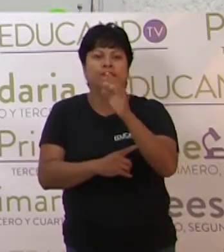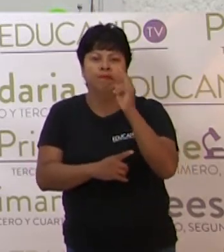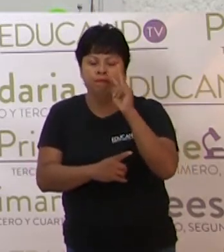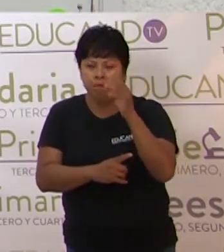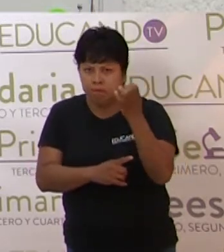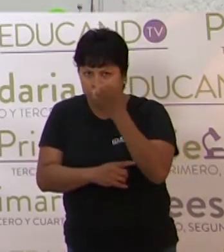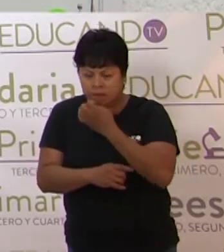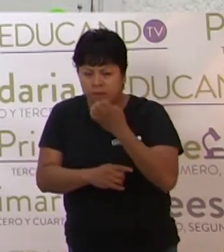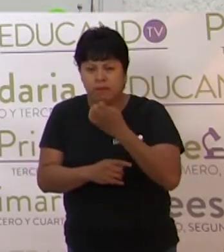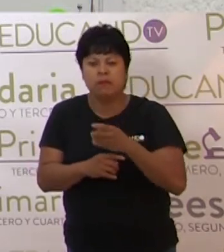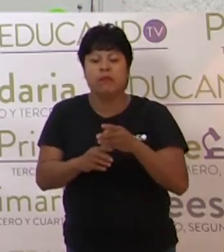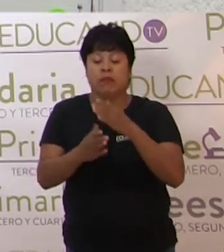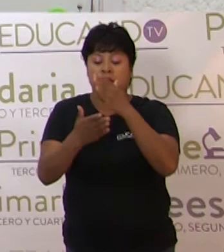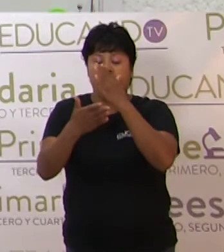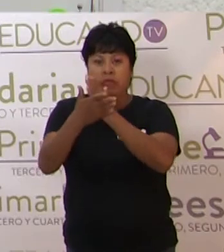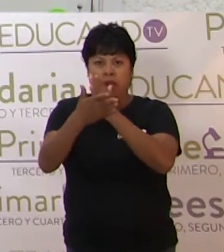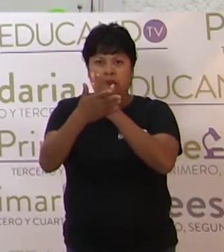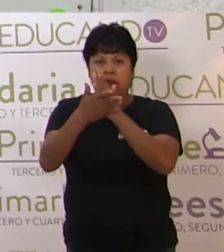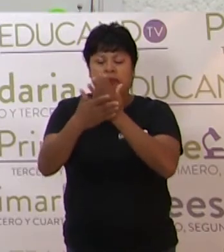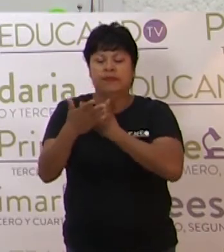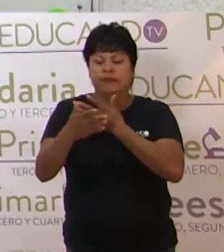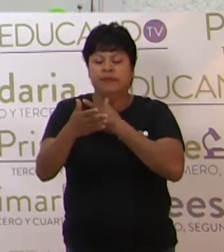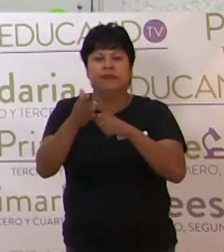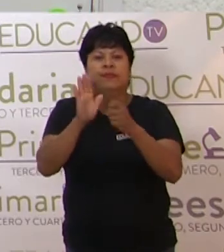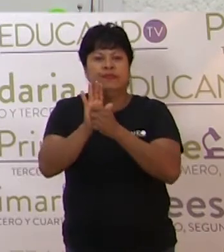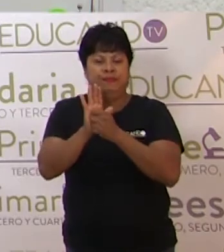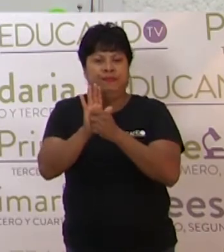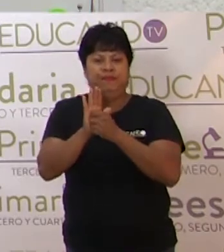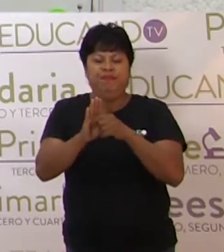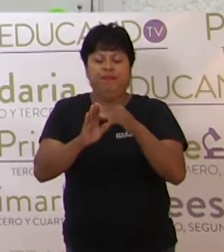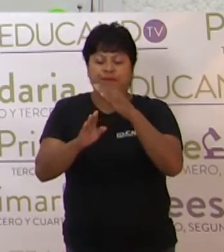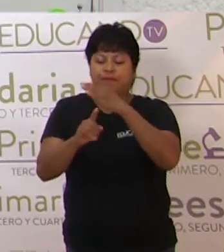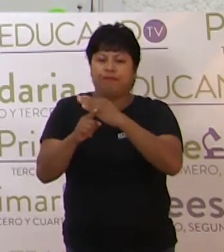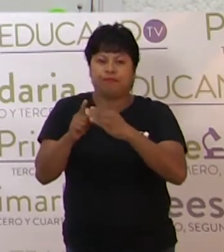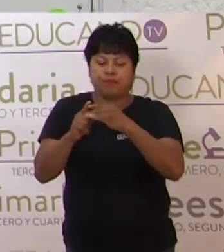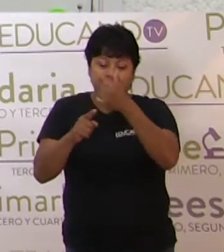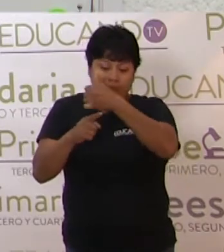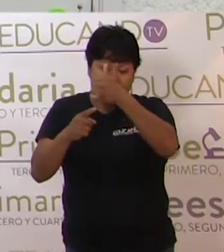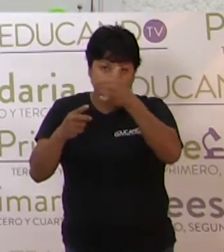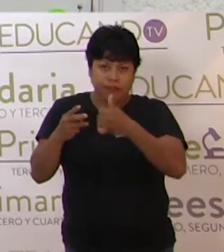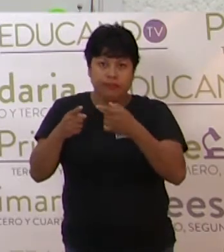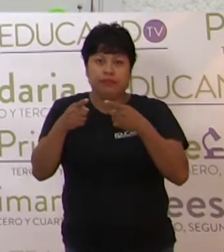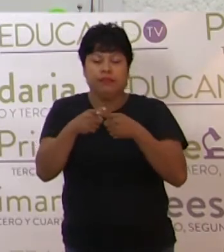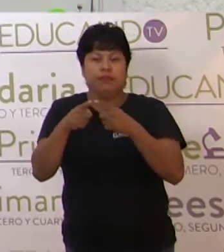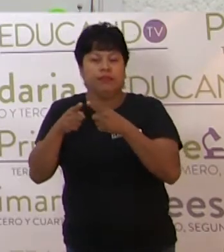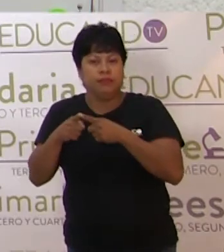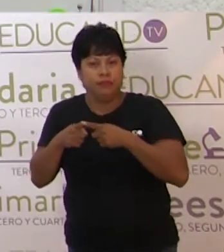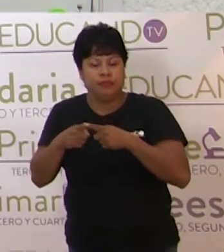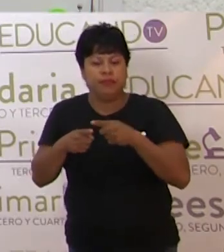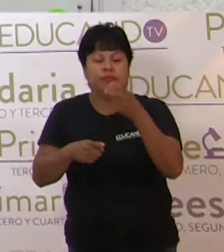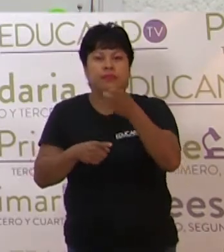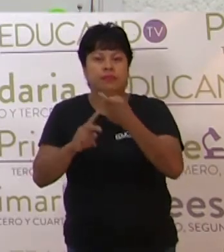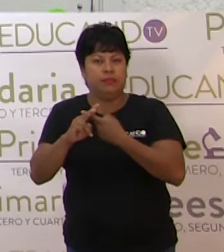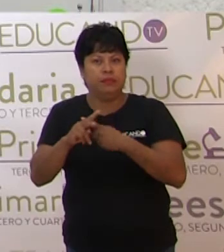la mitad tenemos un punto a la mitad de cada uno de los lados a partir de ese punto trazamos